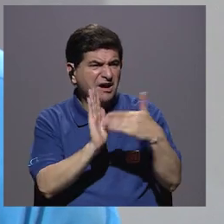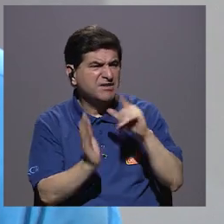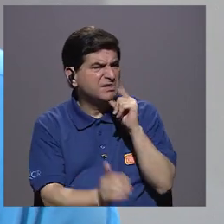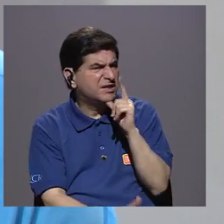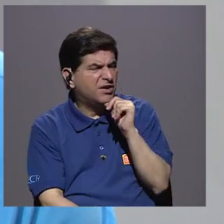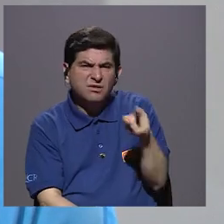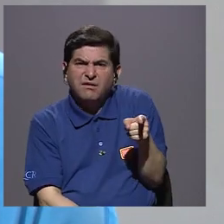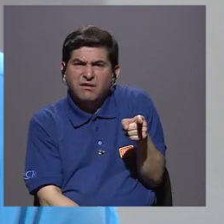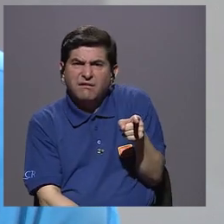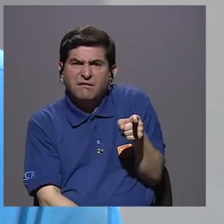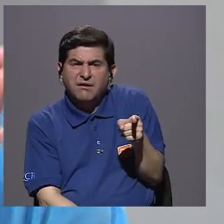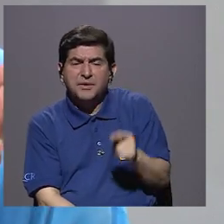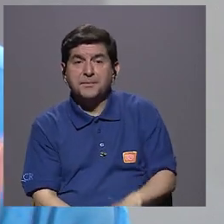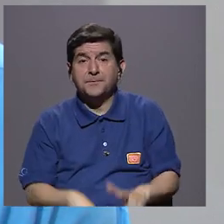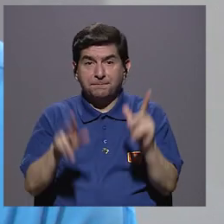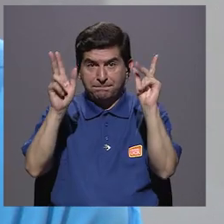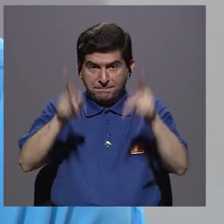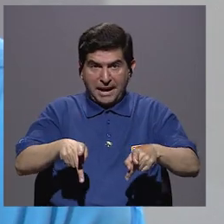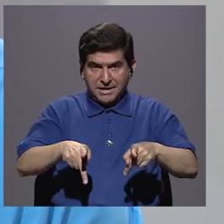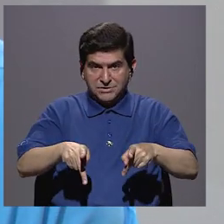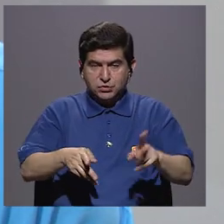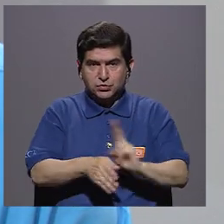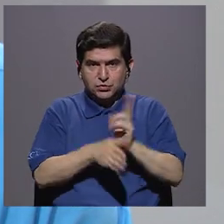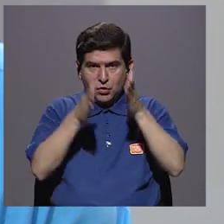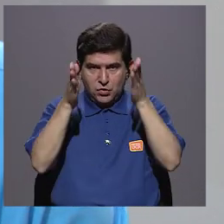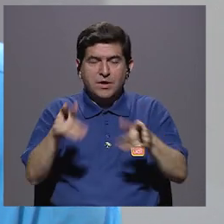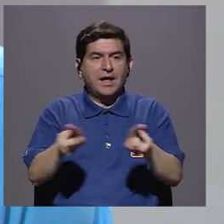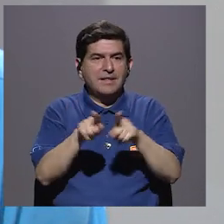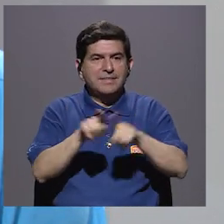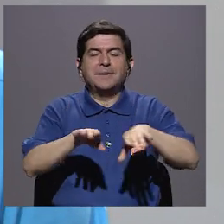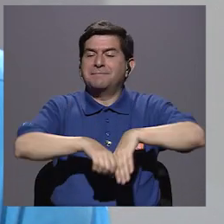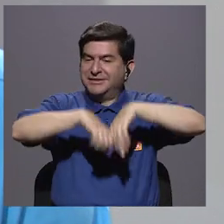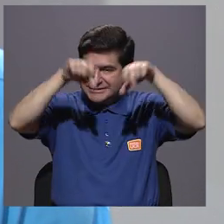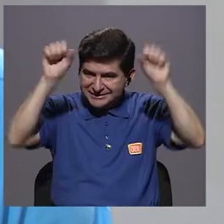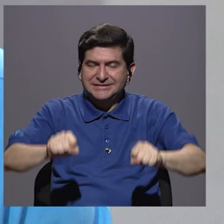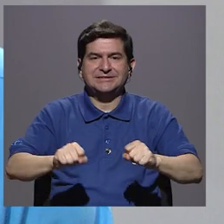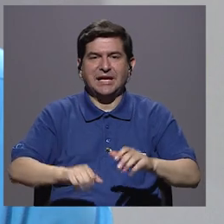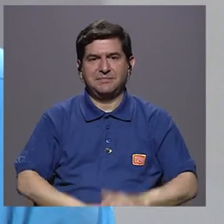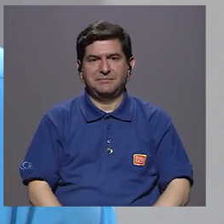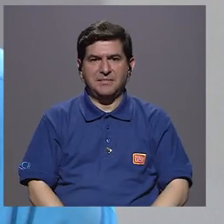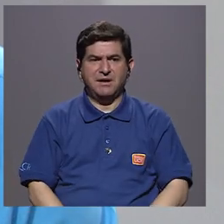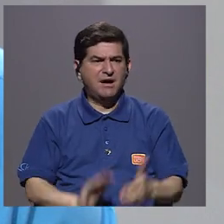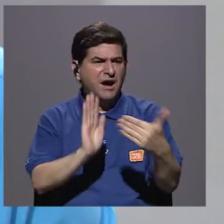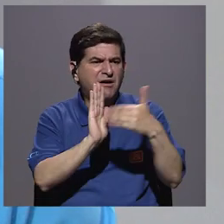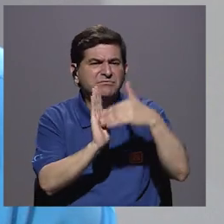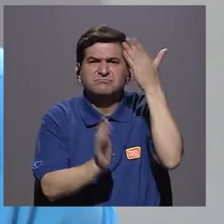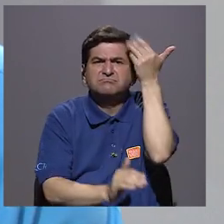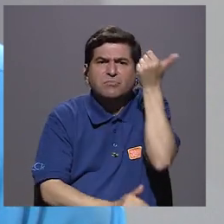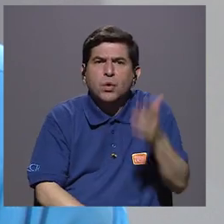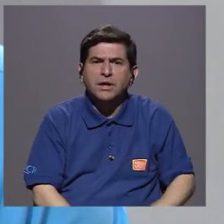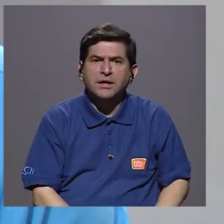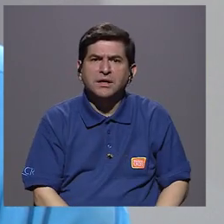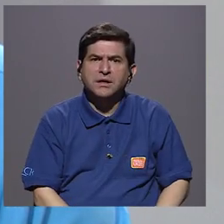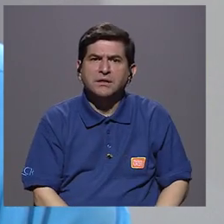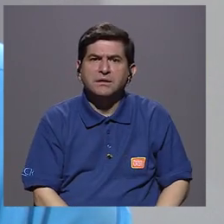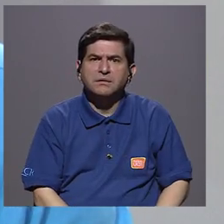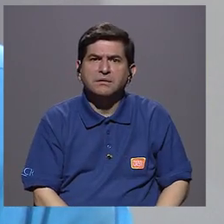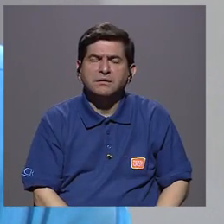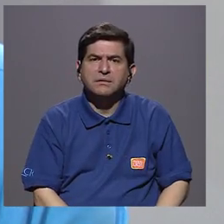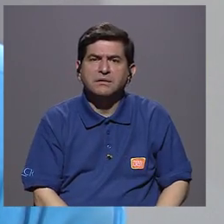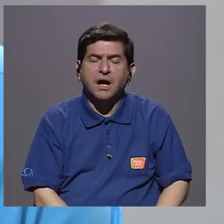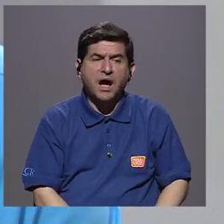afectado? Se ve afectado la persona usuaria, pero también el sistema. ¿Por qué se ha afectado el sistema? Porque hay